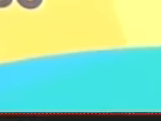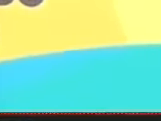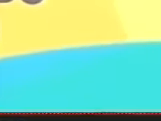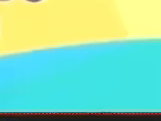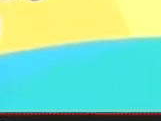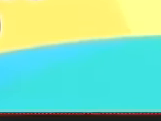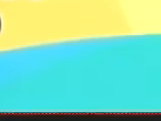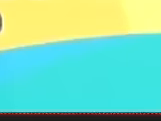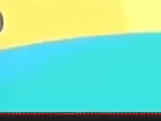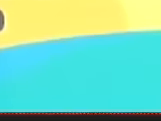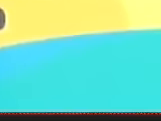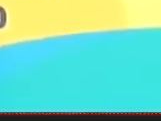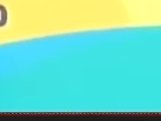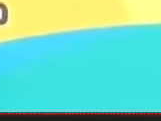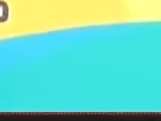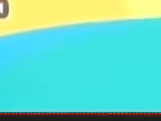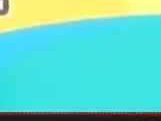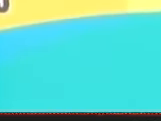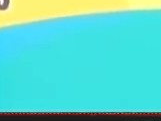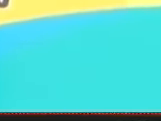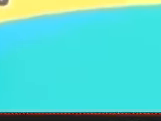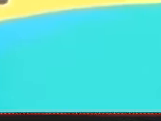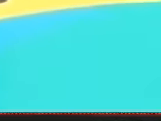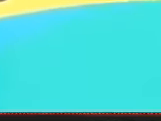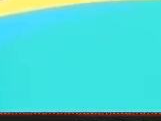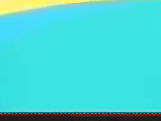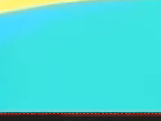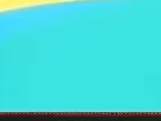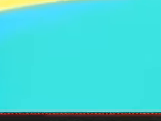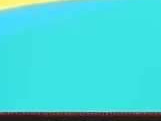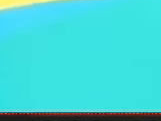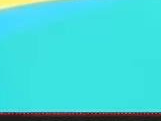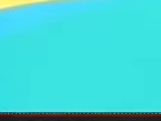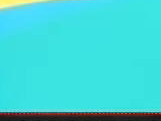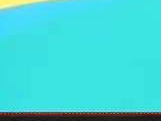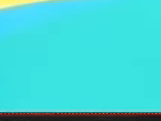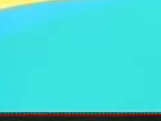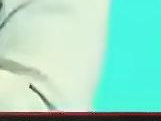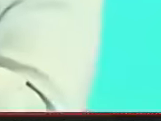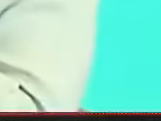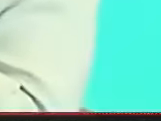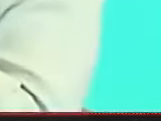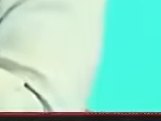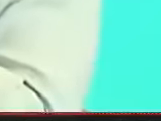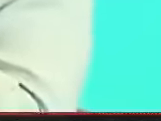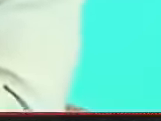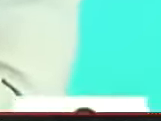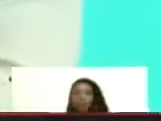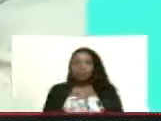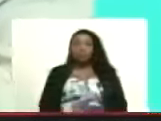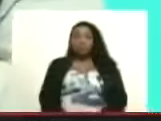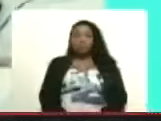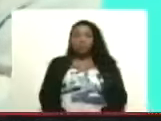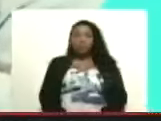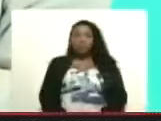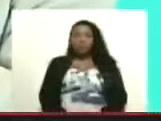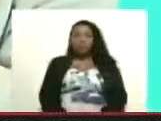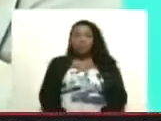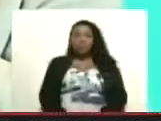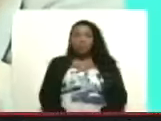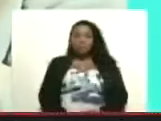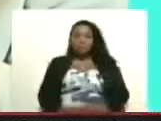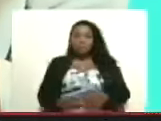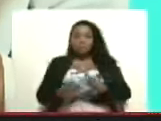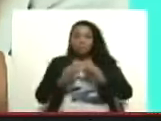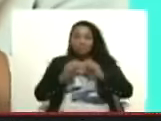que presentar un plan de trabajo para el desarrollo de este estado eh tendrán que mantener eh la línea que históricamente han mantenido